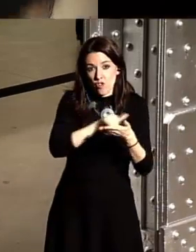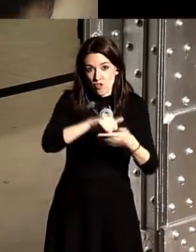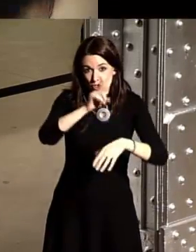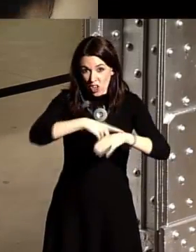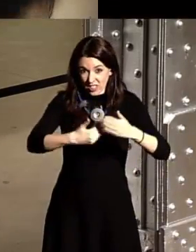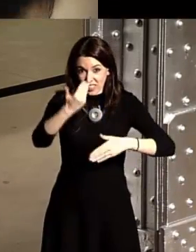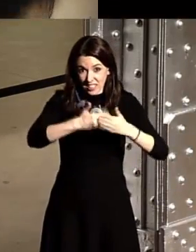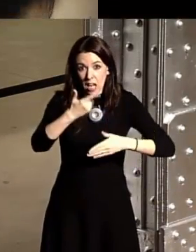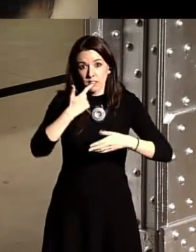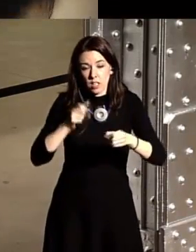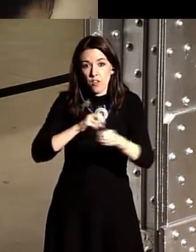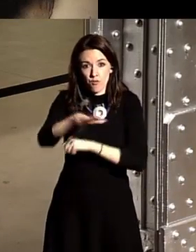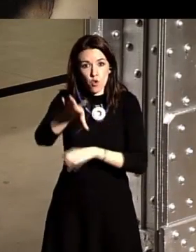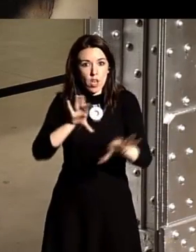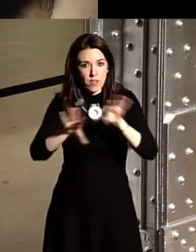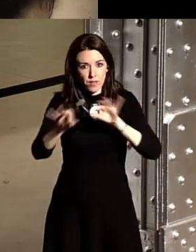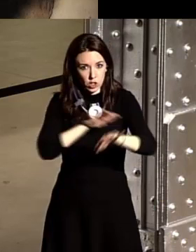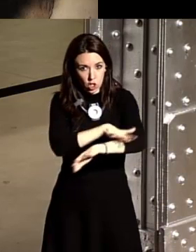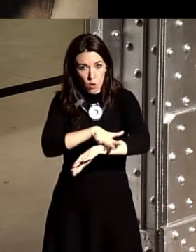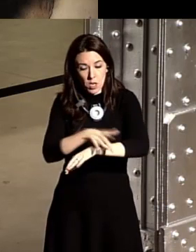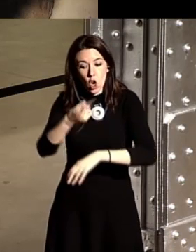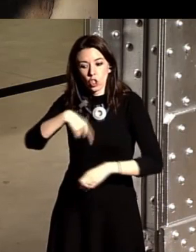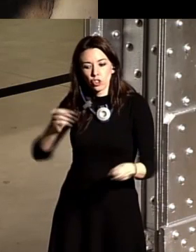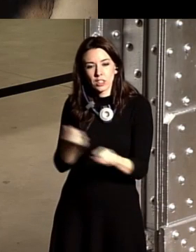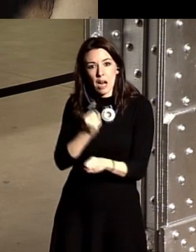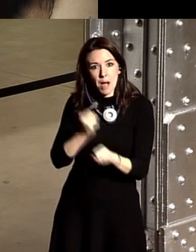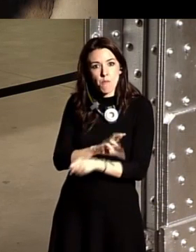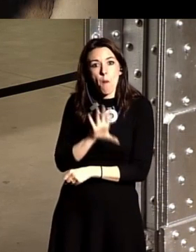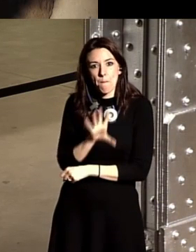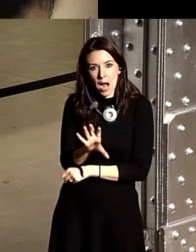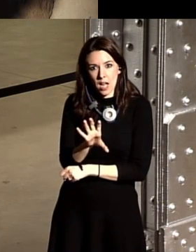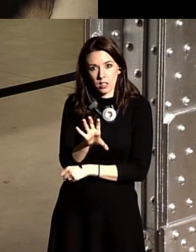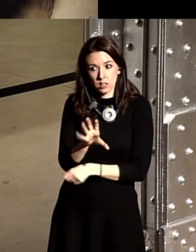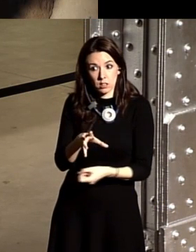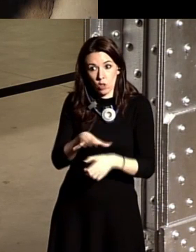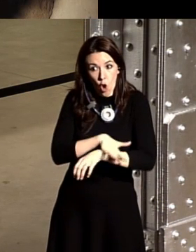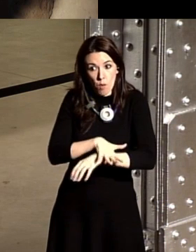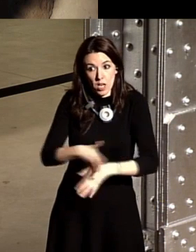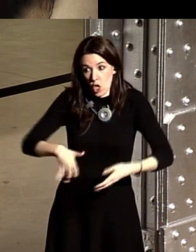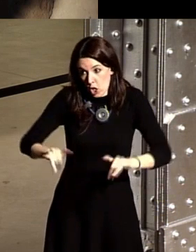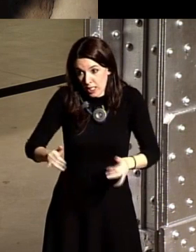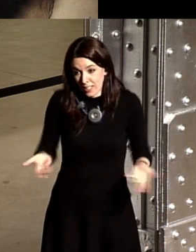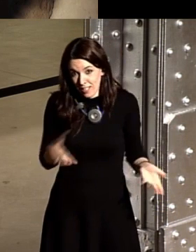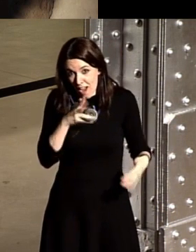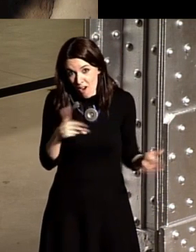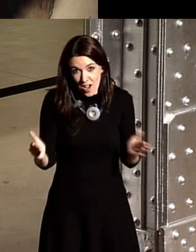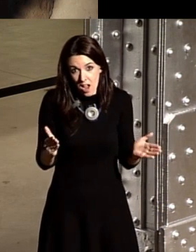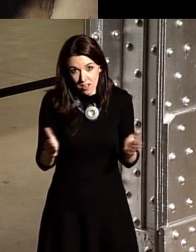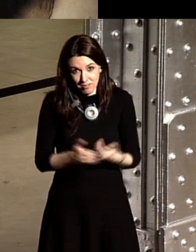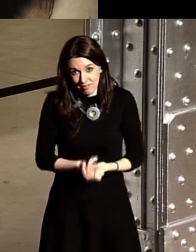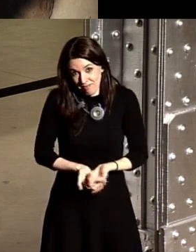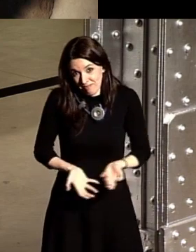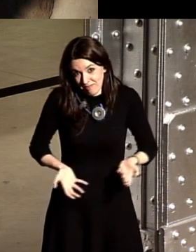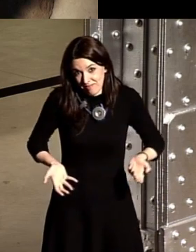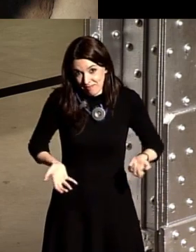decisiones del gobierno americano. Bueno, nosotros trabajamos para un país donde ni siquiera tenemos gobierno ahora mismo, con lo cual